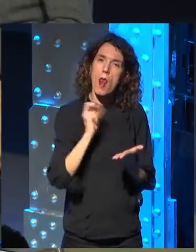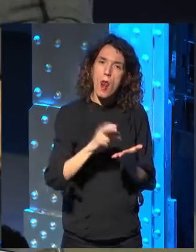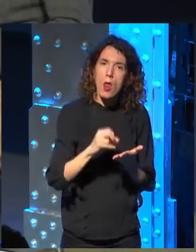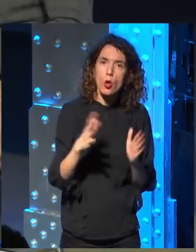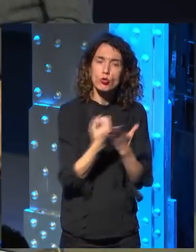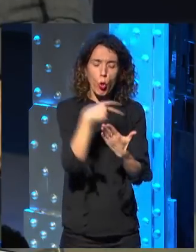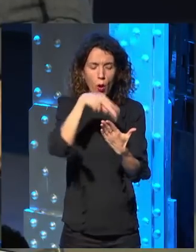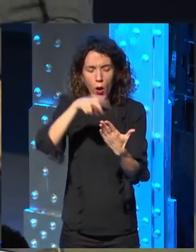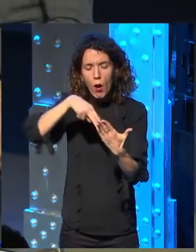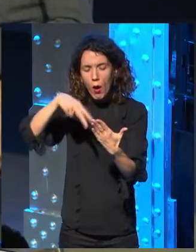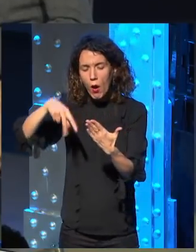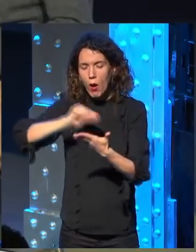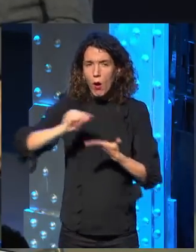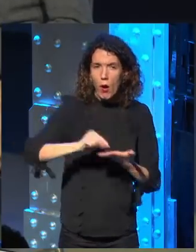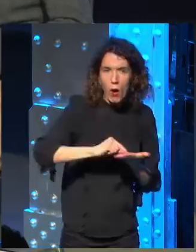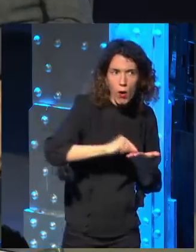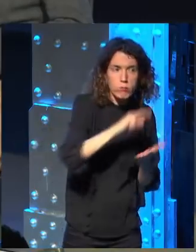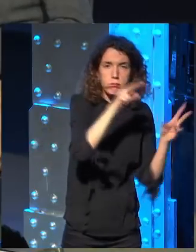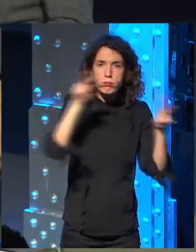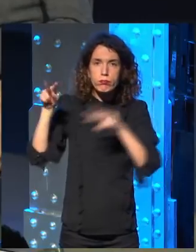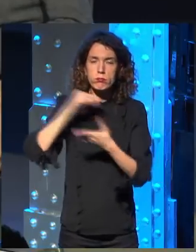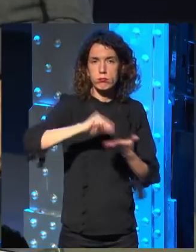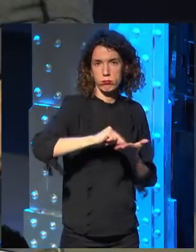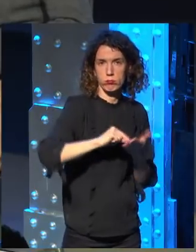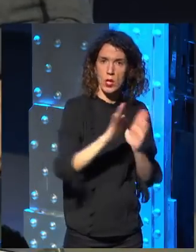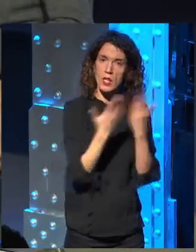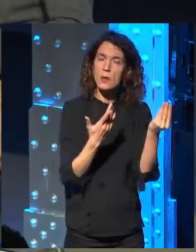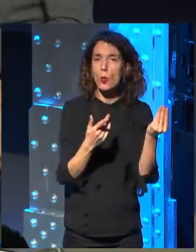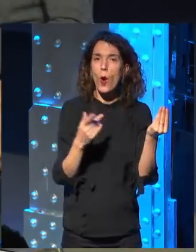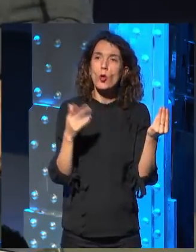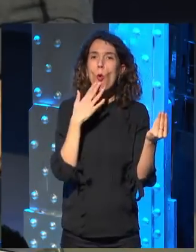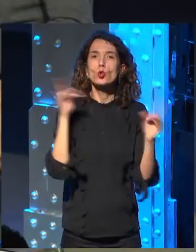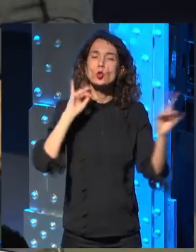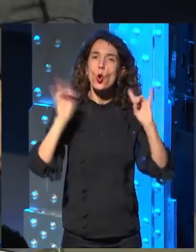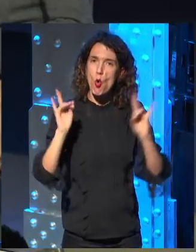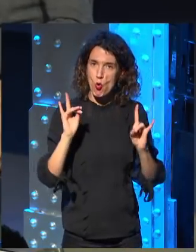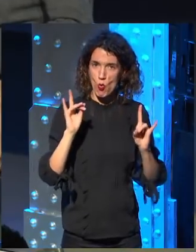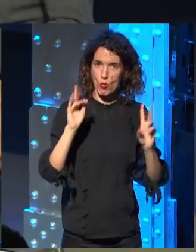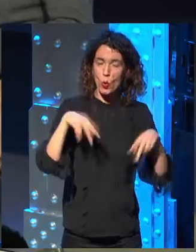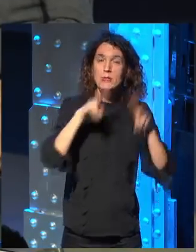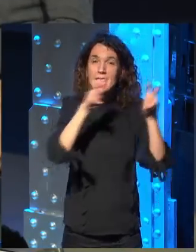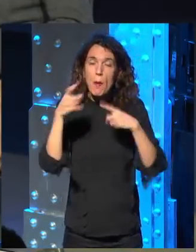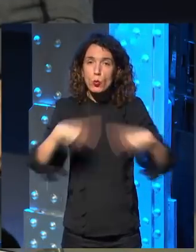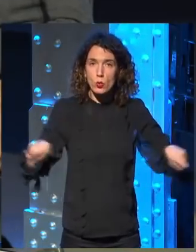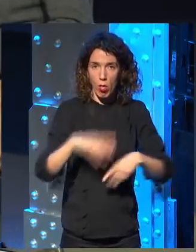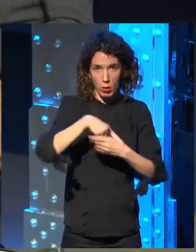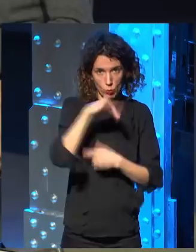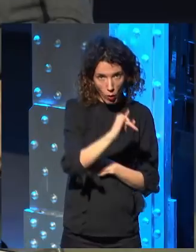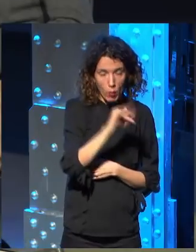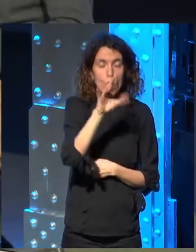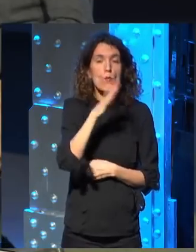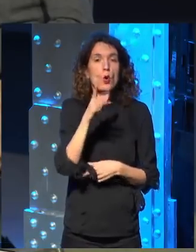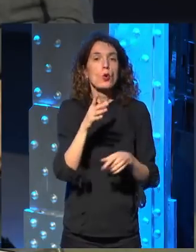lo lee, todo lo anota, todo lo escucha también, porque es un libro también muy, muy sonoro, no solo por los temas musicales, sino también